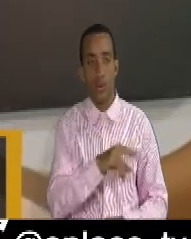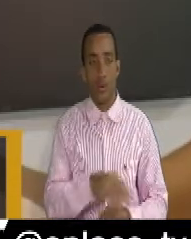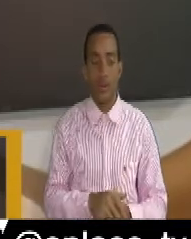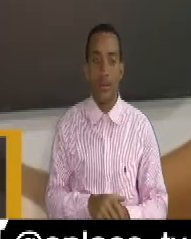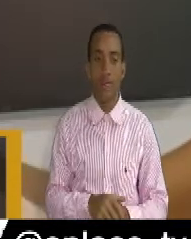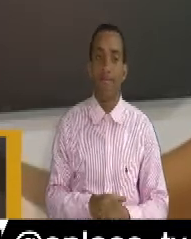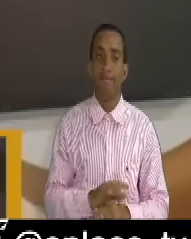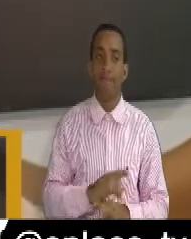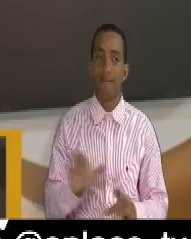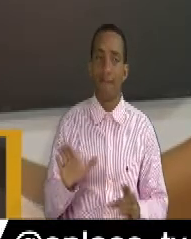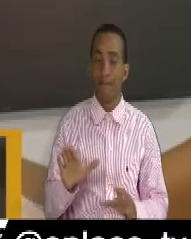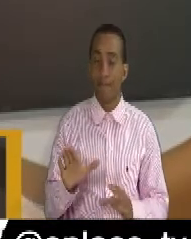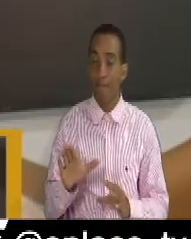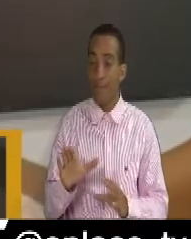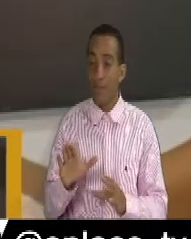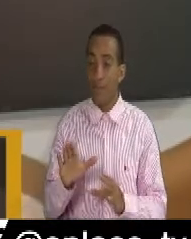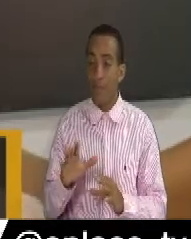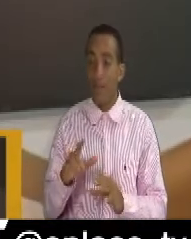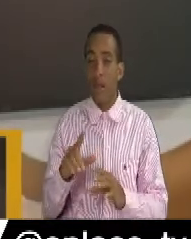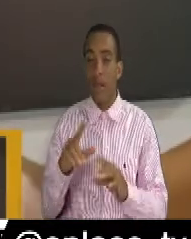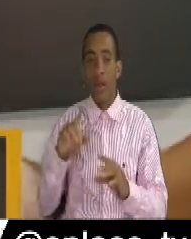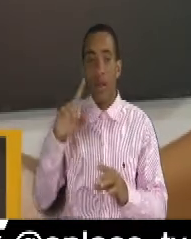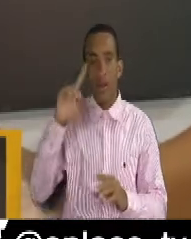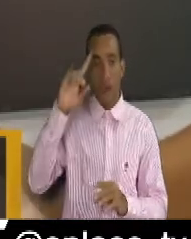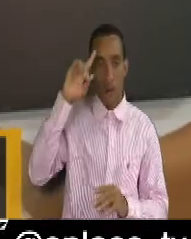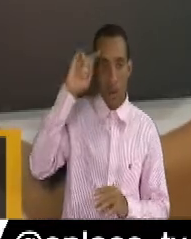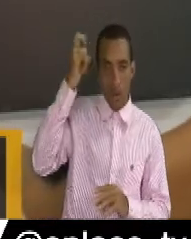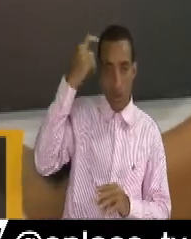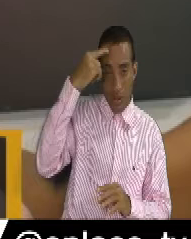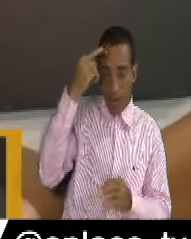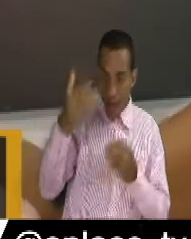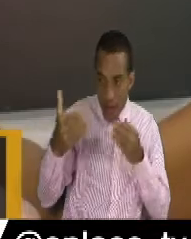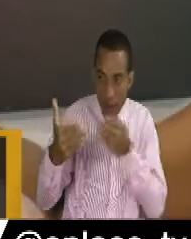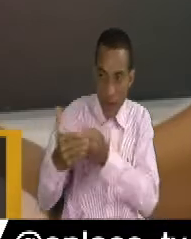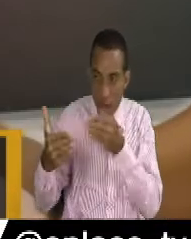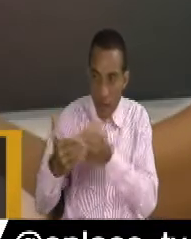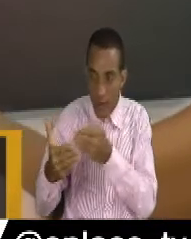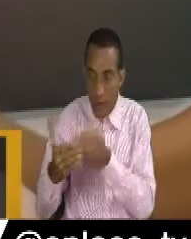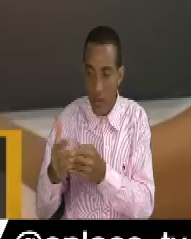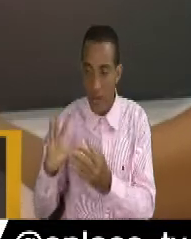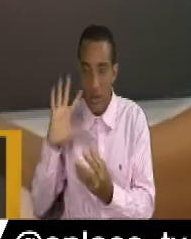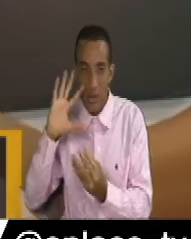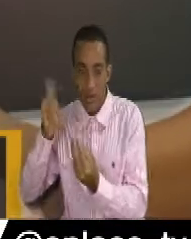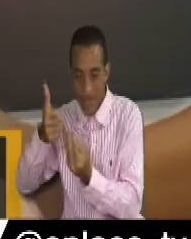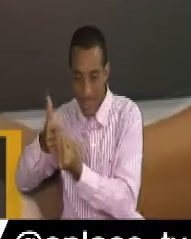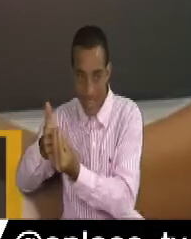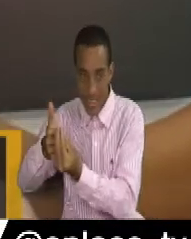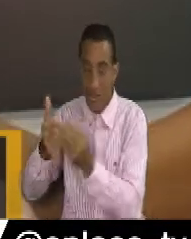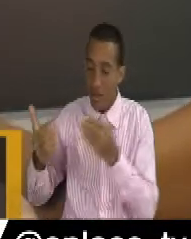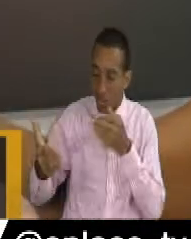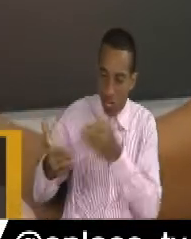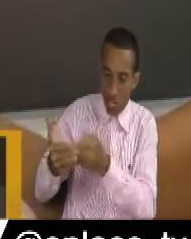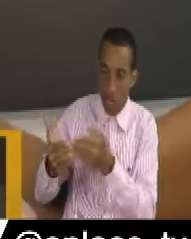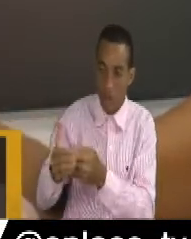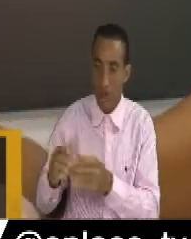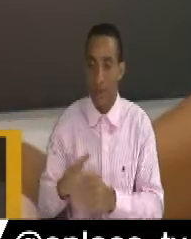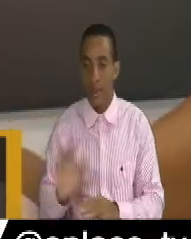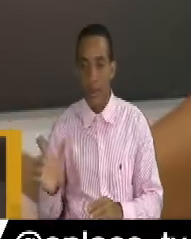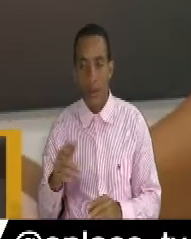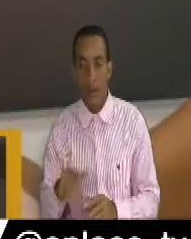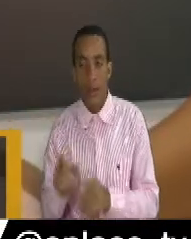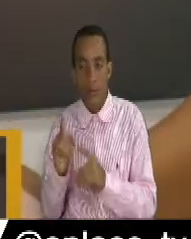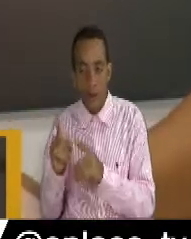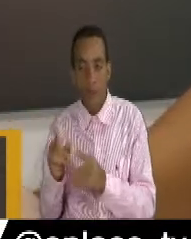esa ofensiva que ha tenido el Estado colombiano contra las autodefensas gaitanistas, lo que ha implicado de una manera que la comunidad que está en medio de esa